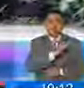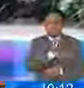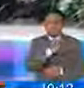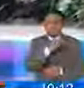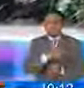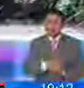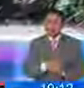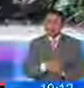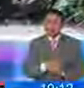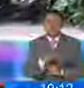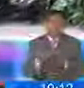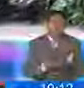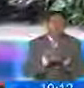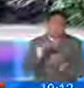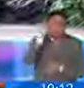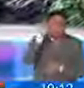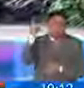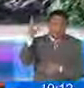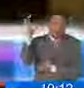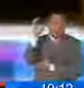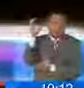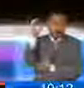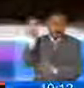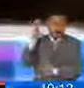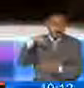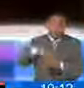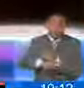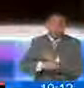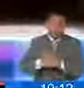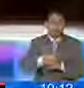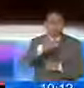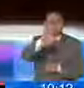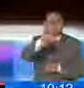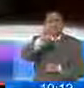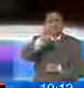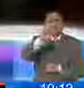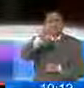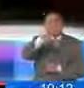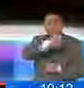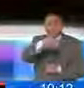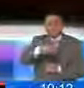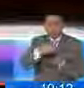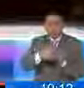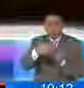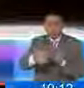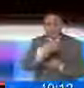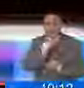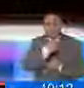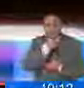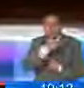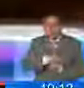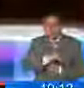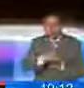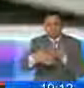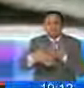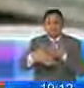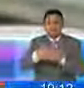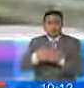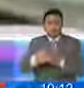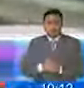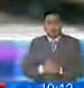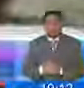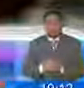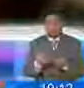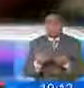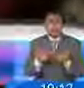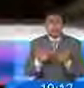droga ingresaba desde el vecino país del norte. Borbón es una parroquia del cantón Eloy Alfaro, ubicado en la línea de frontera. En esta ocasión,